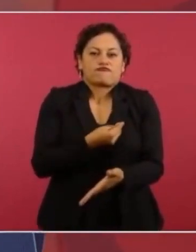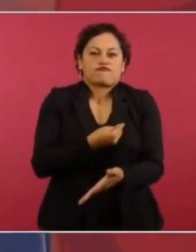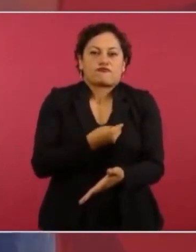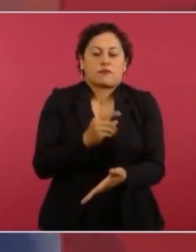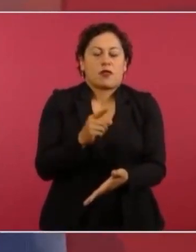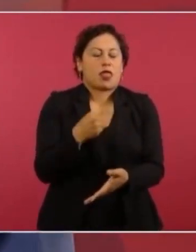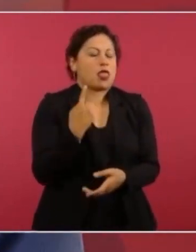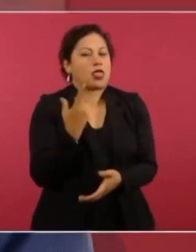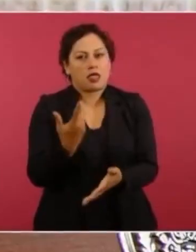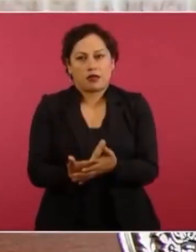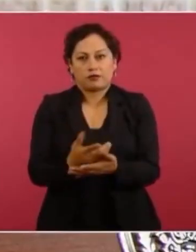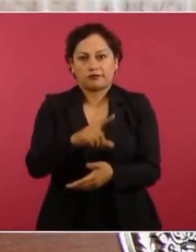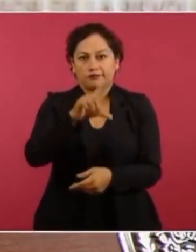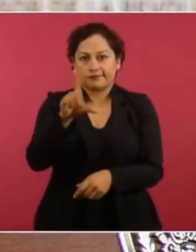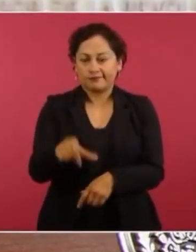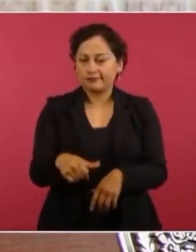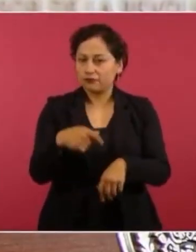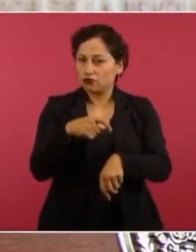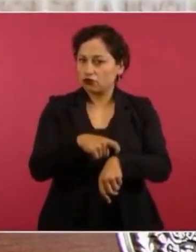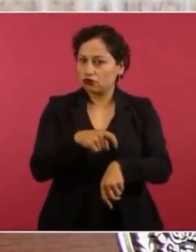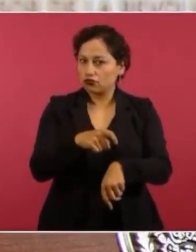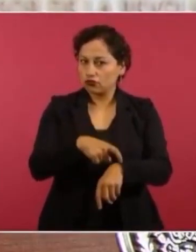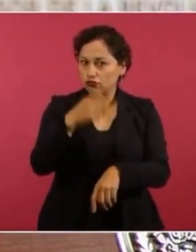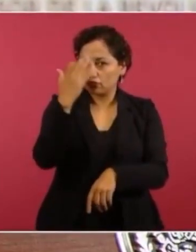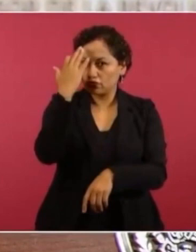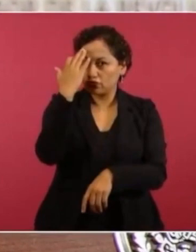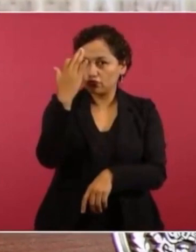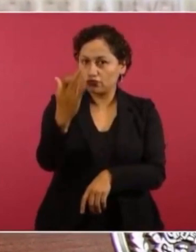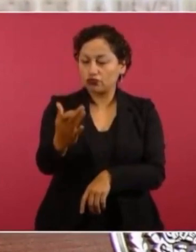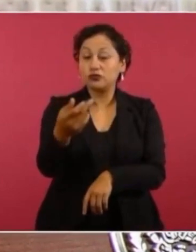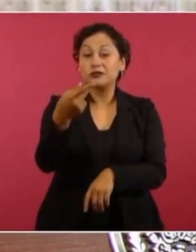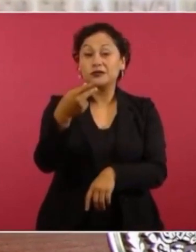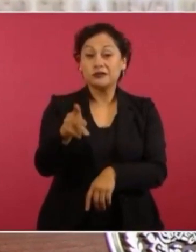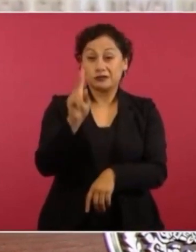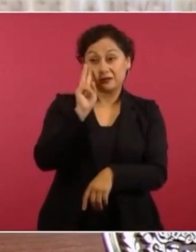pero eran ríos